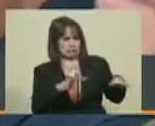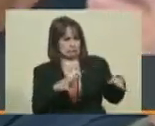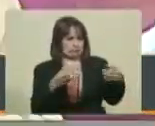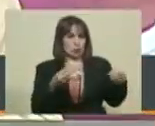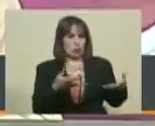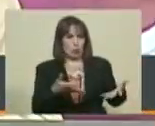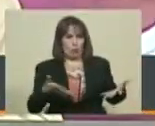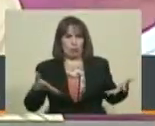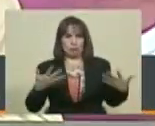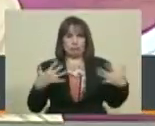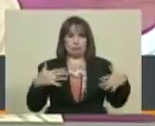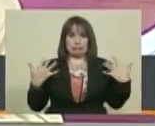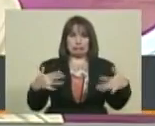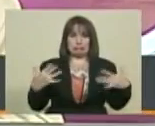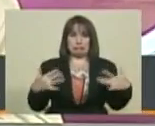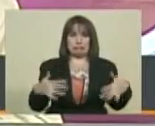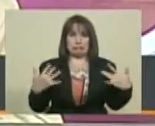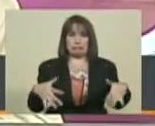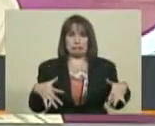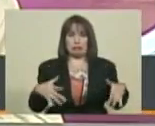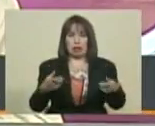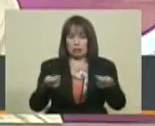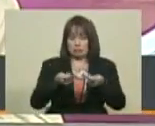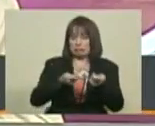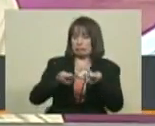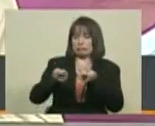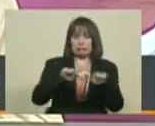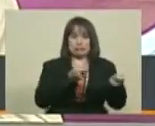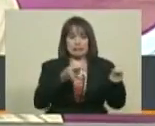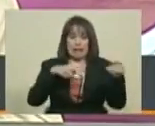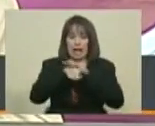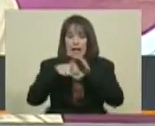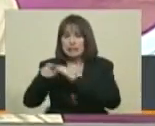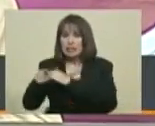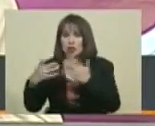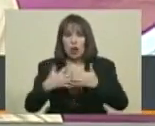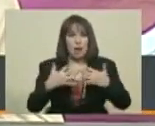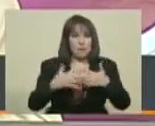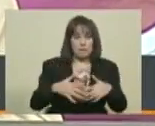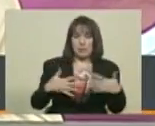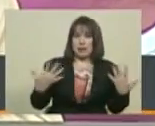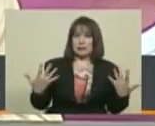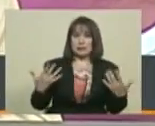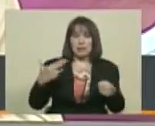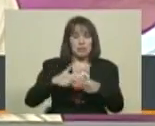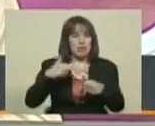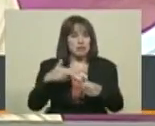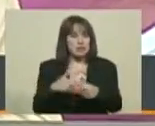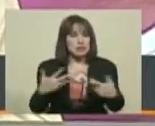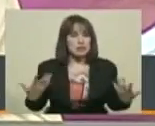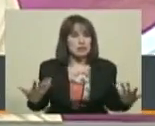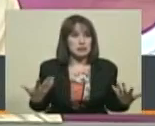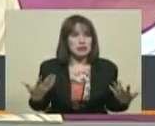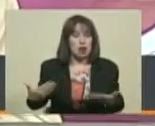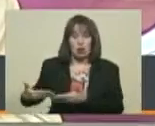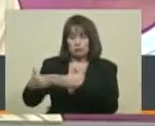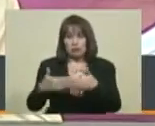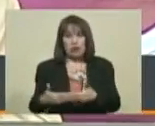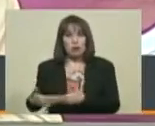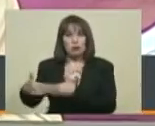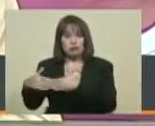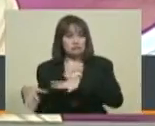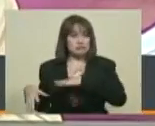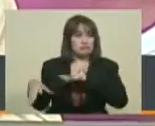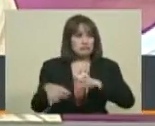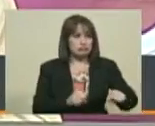nivel del intento de penetrar, de infiltrar, de entrar dentro de PDVSA de